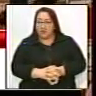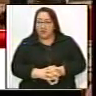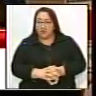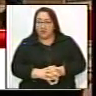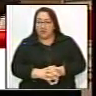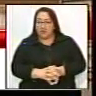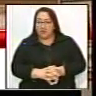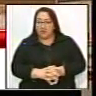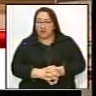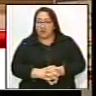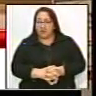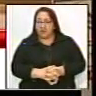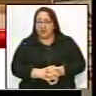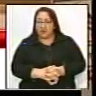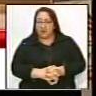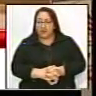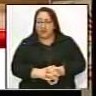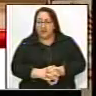Bienvenida.